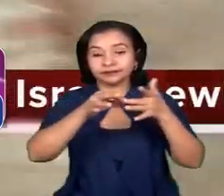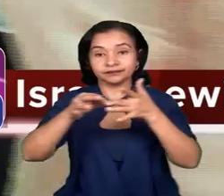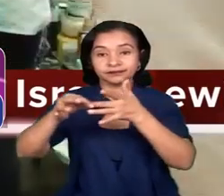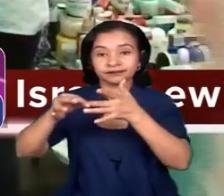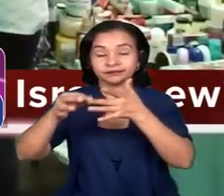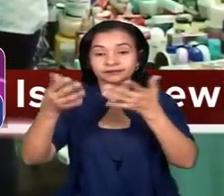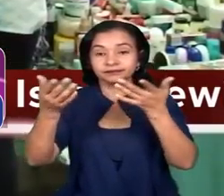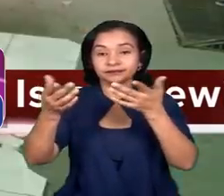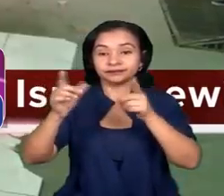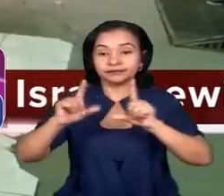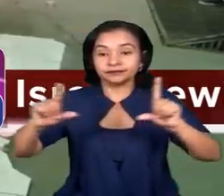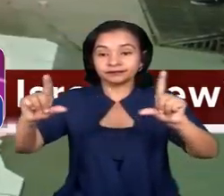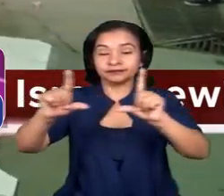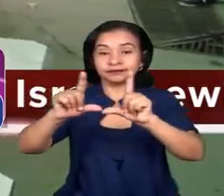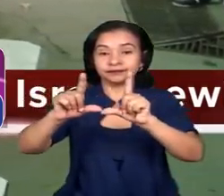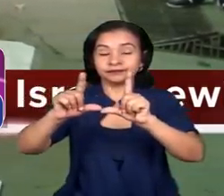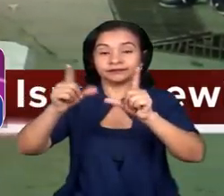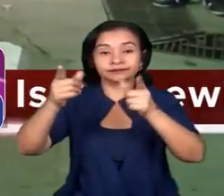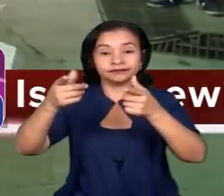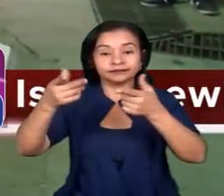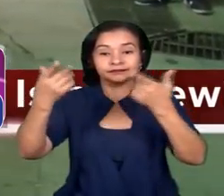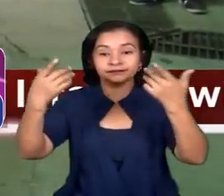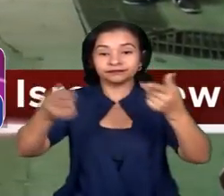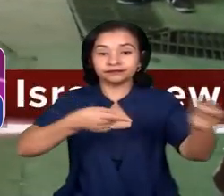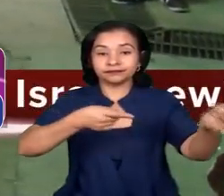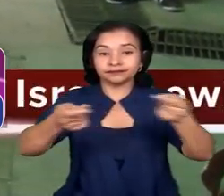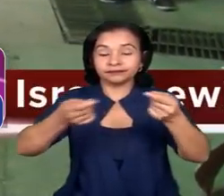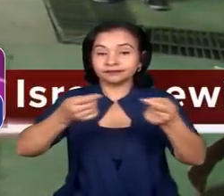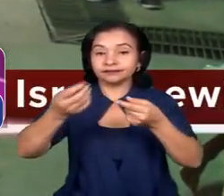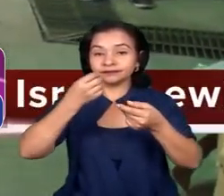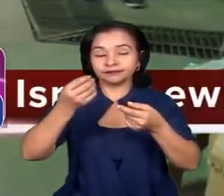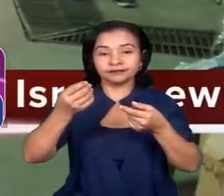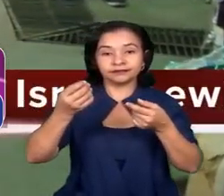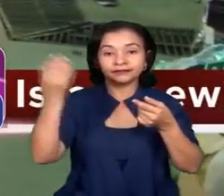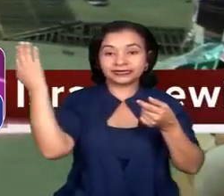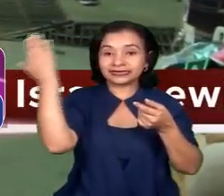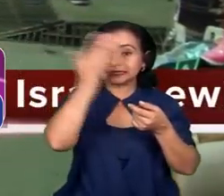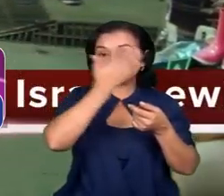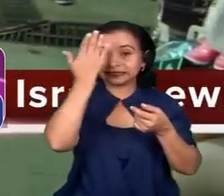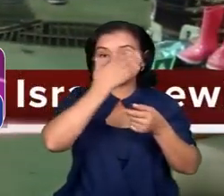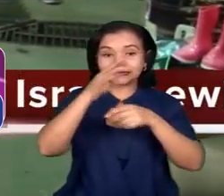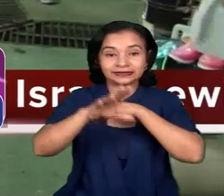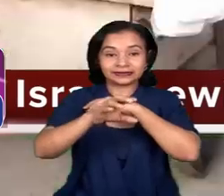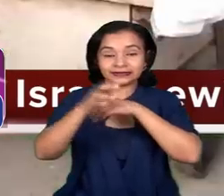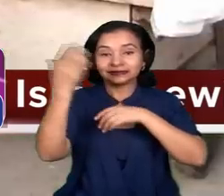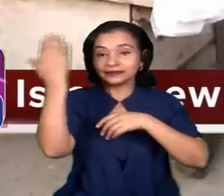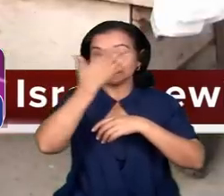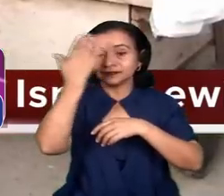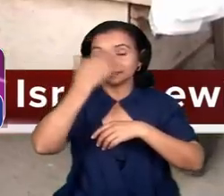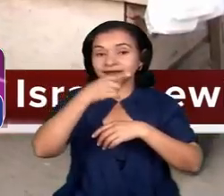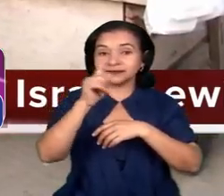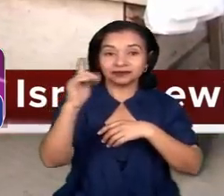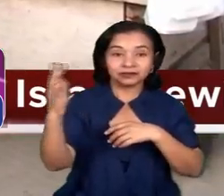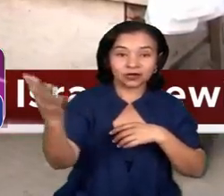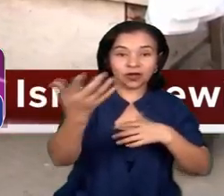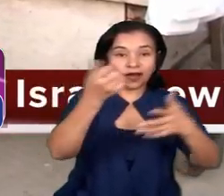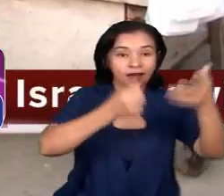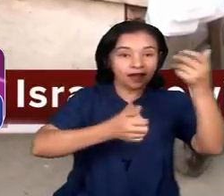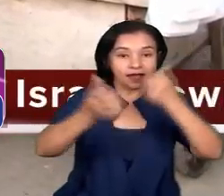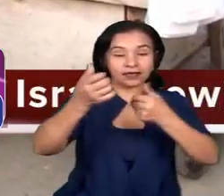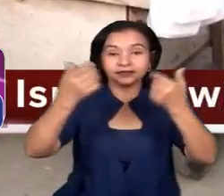en los sectores de abarrote, pero también está el Iván Montenegro, y igualmente tiene todo lo que es lácteo, lo que es